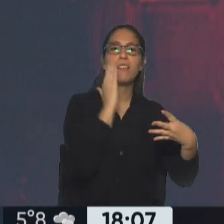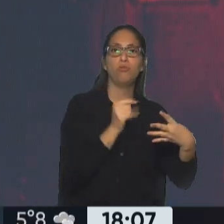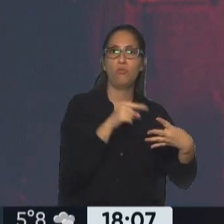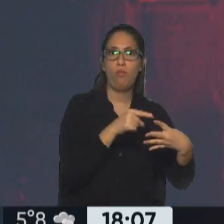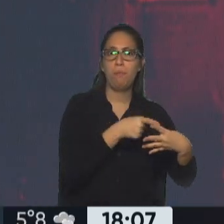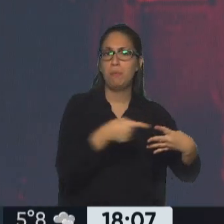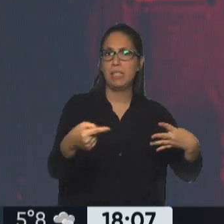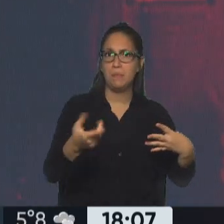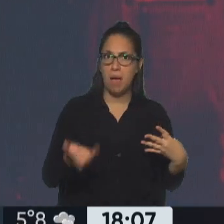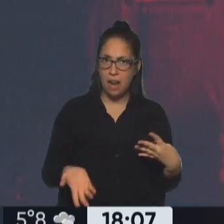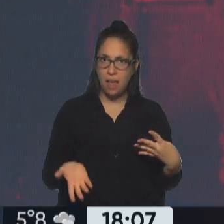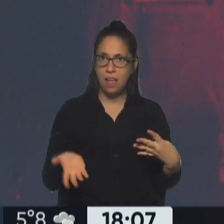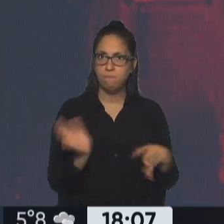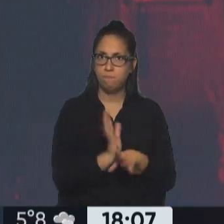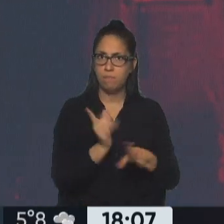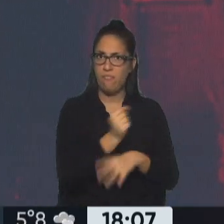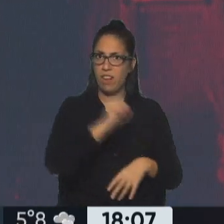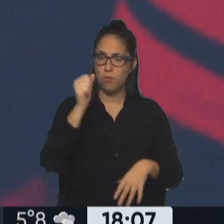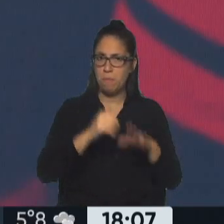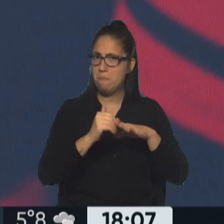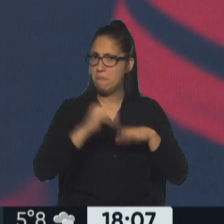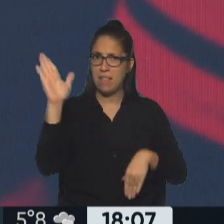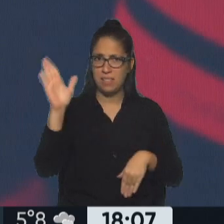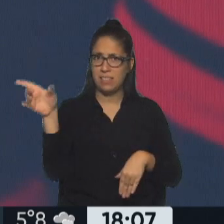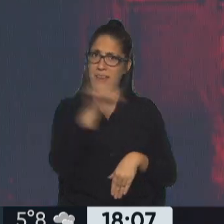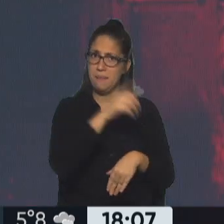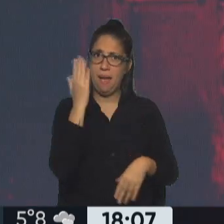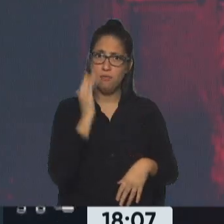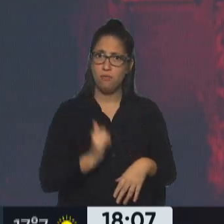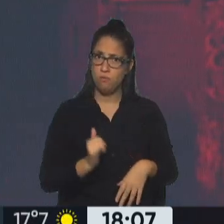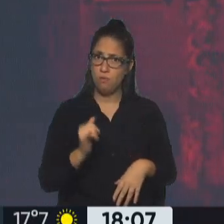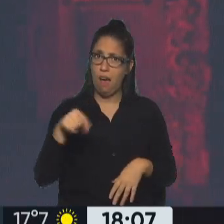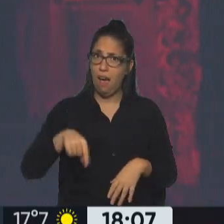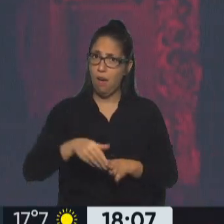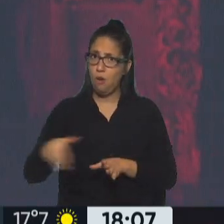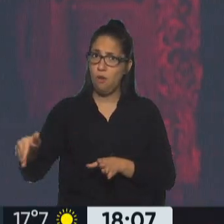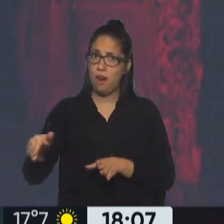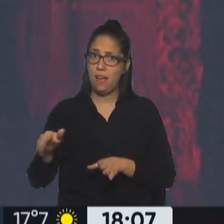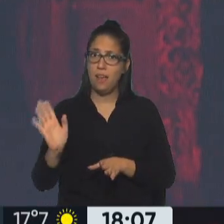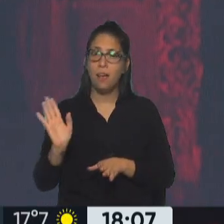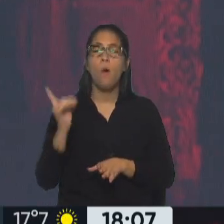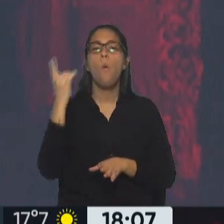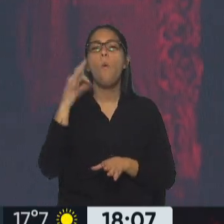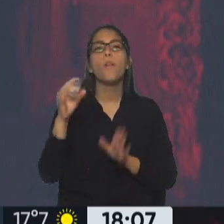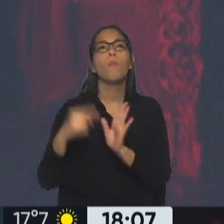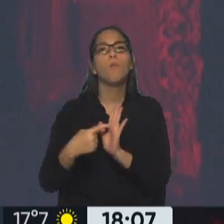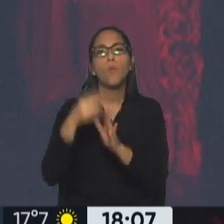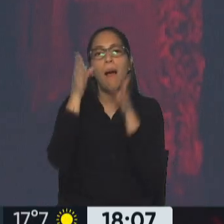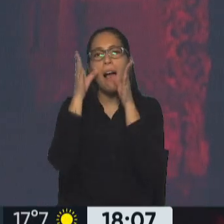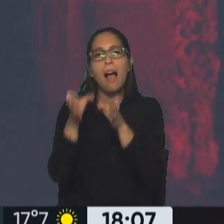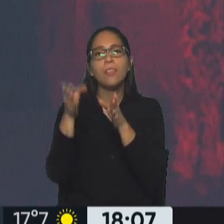inflación todavía mayor a la que tuvimos en marzo, si uno seguía por esa referencia. No es la única,